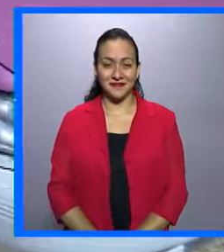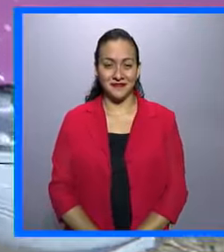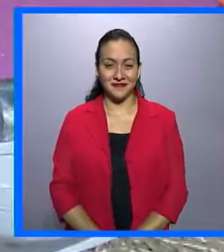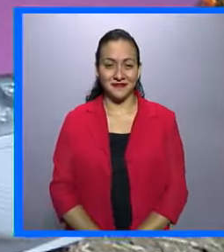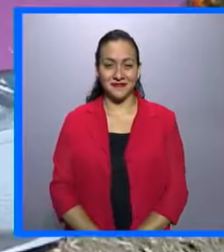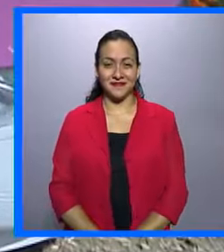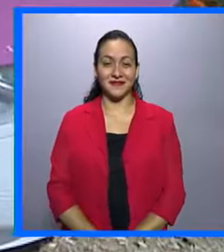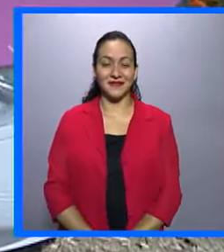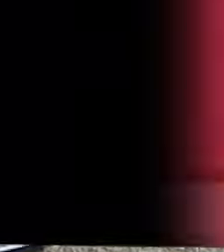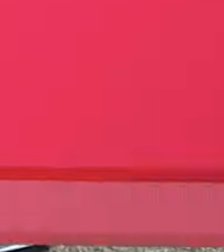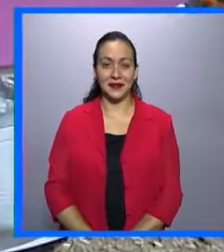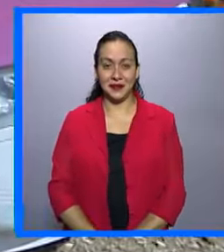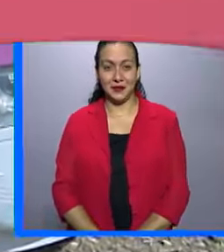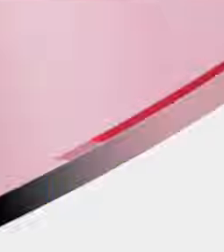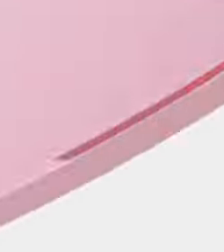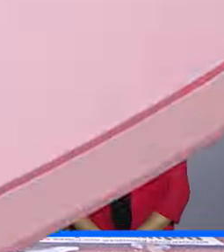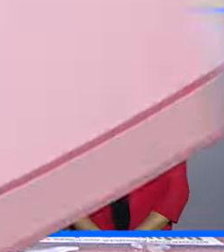Murillo.